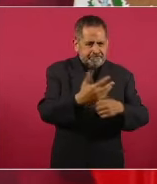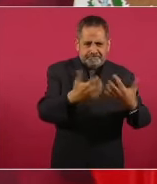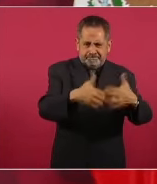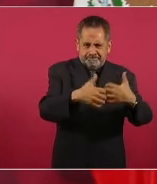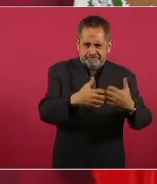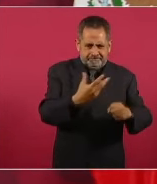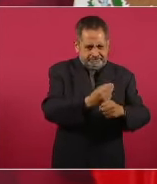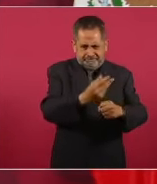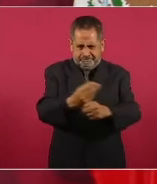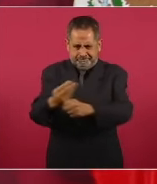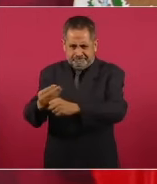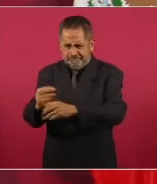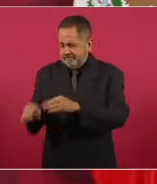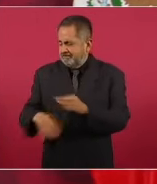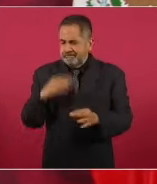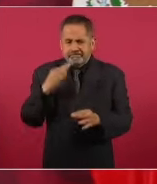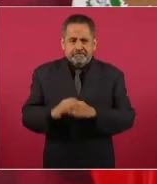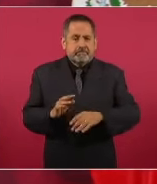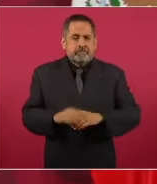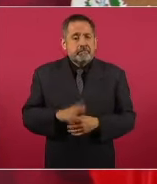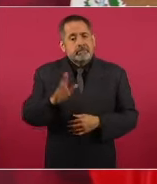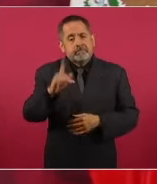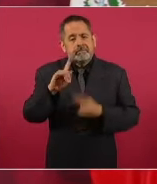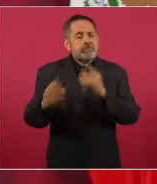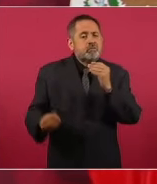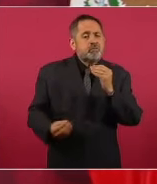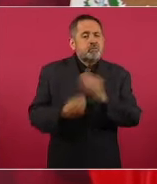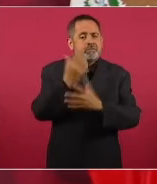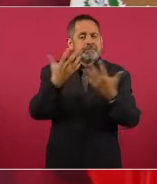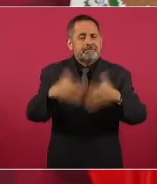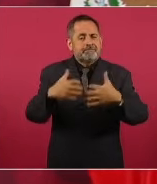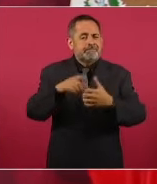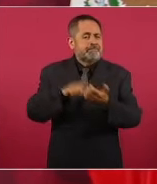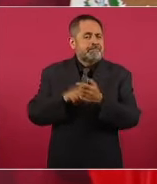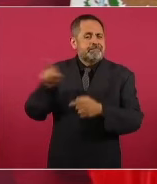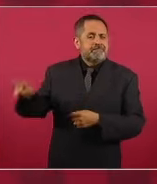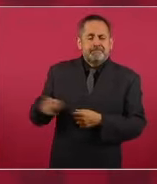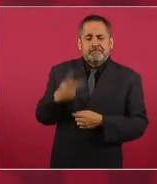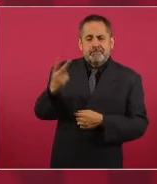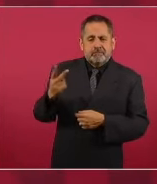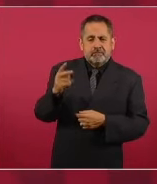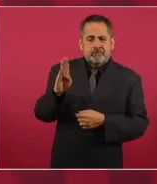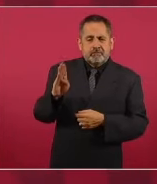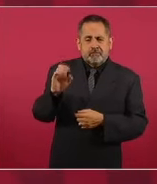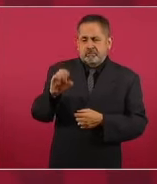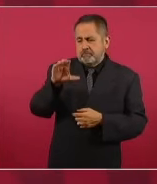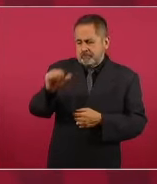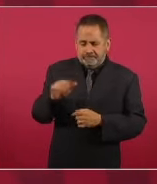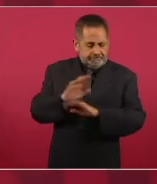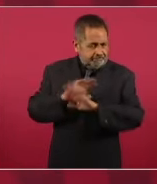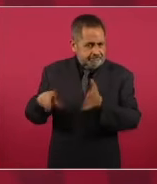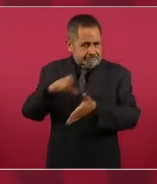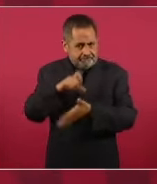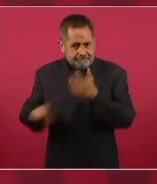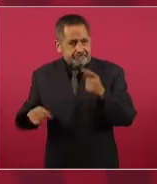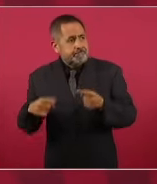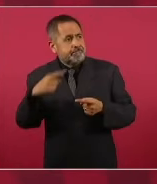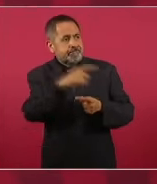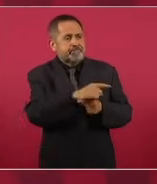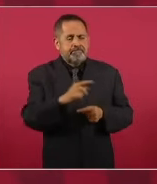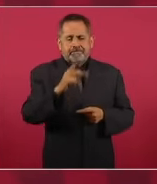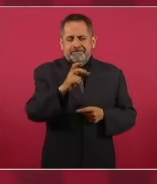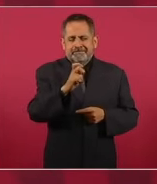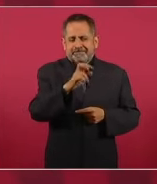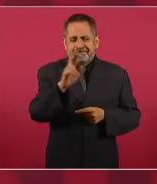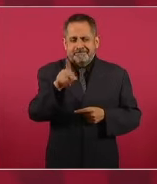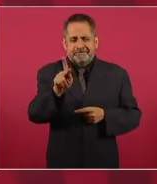Ya tenemos construida la nueva refinería de Dos Bocas. Ya compramos la refinería de Deer